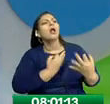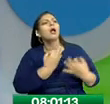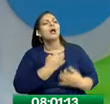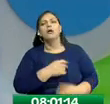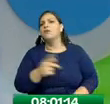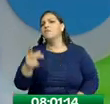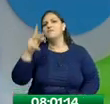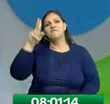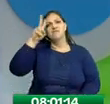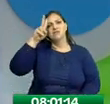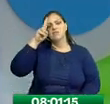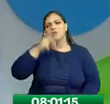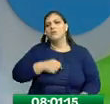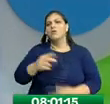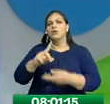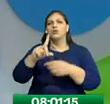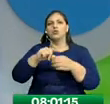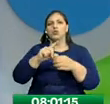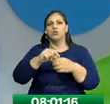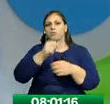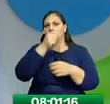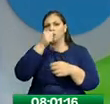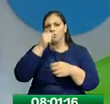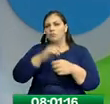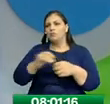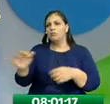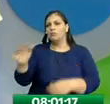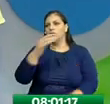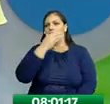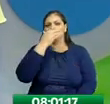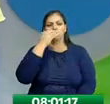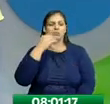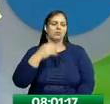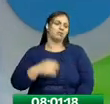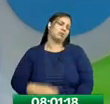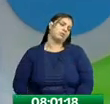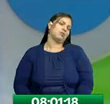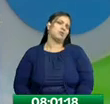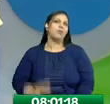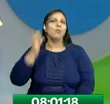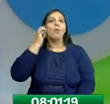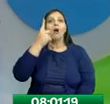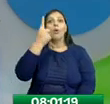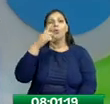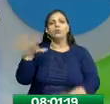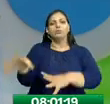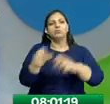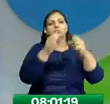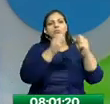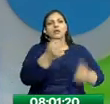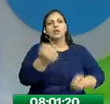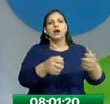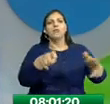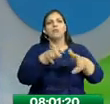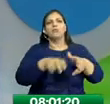subió a una de ellas a un vehículo y luego la dejaron abandonada en la vía perimetral. Aquí los detalles.